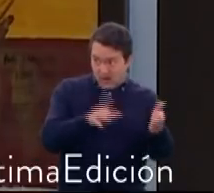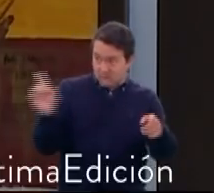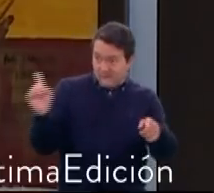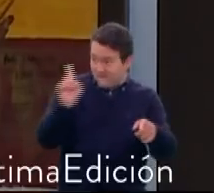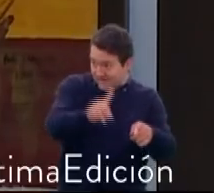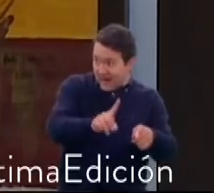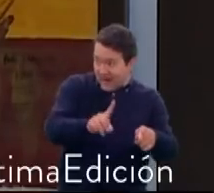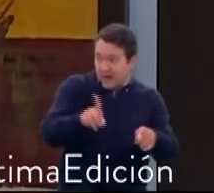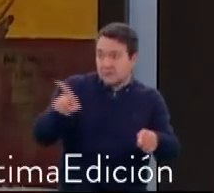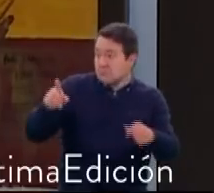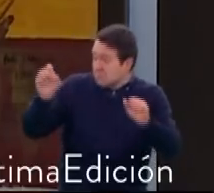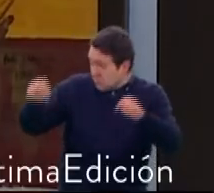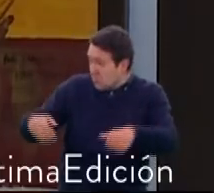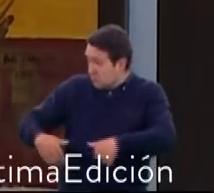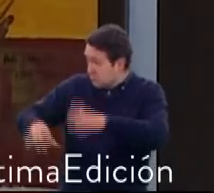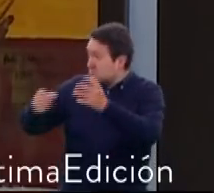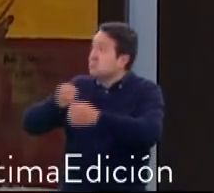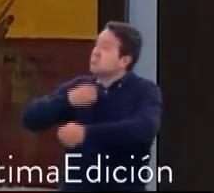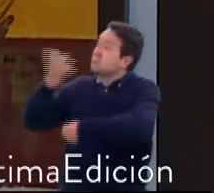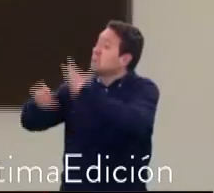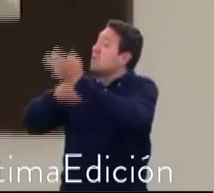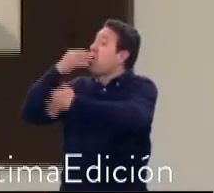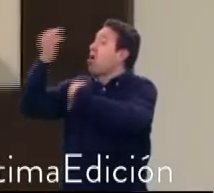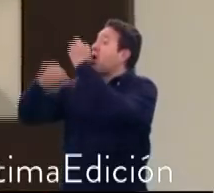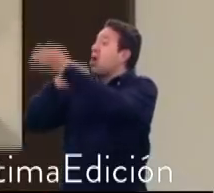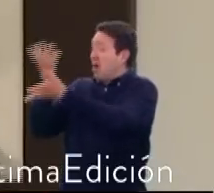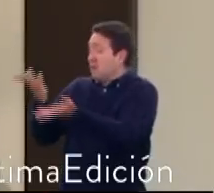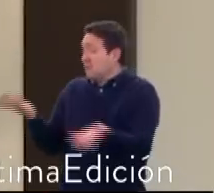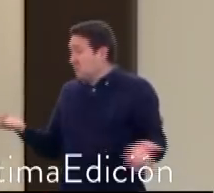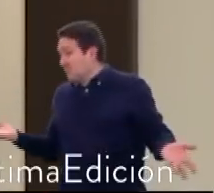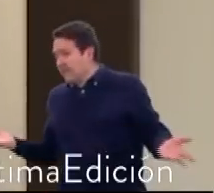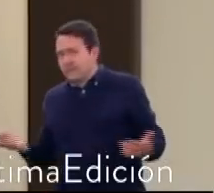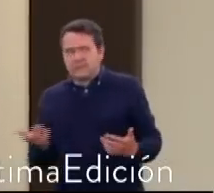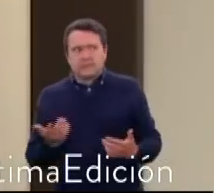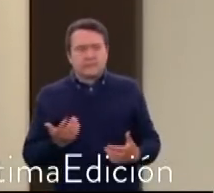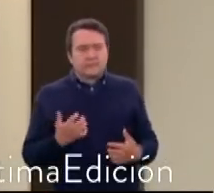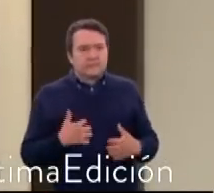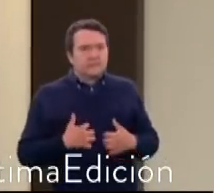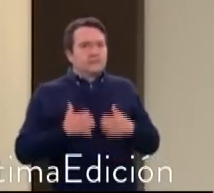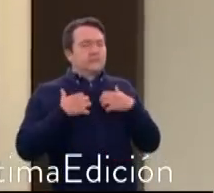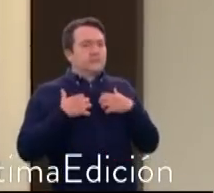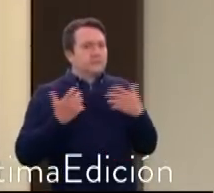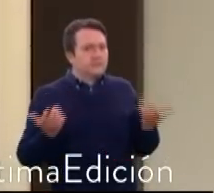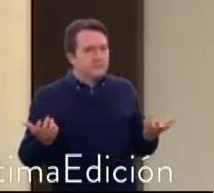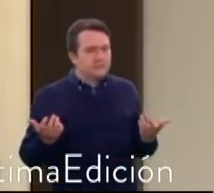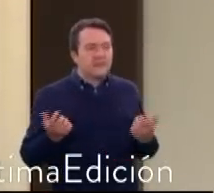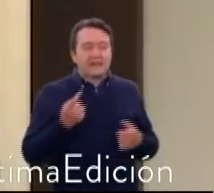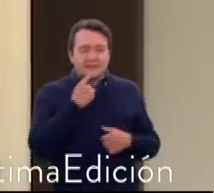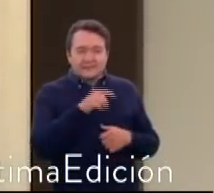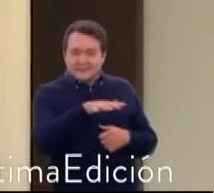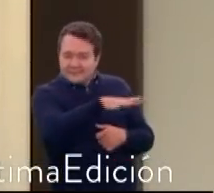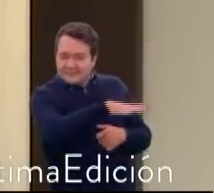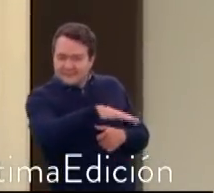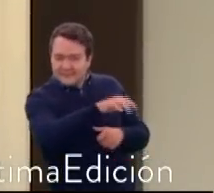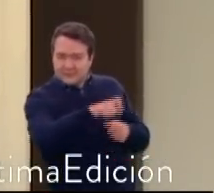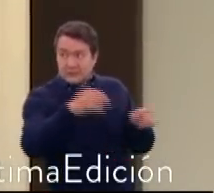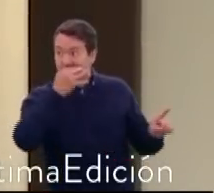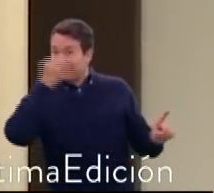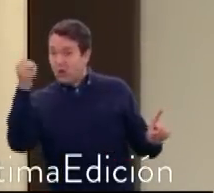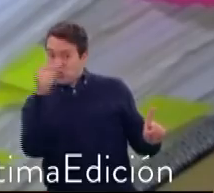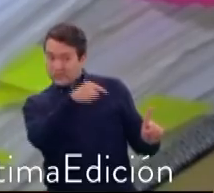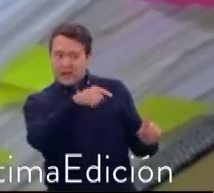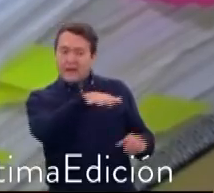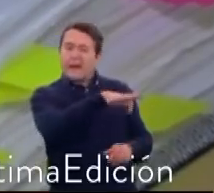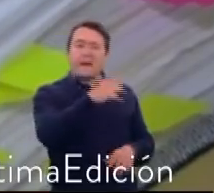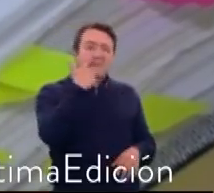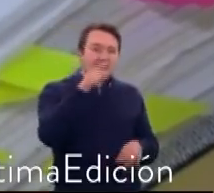tiene muy atemorizados. Dicen que personas vinculadas al proceso quieren callarlos a toda costa para que no se conozca la